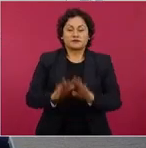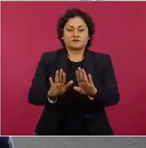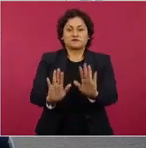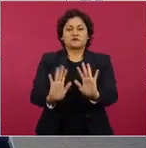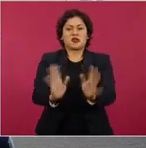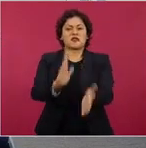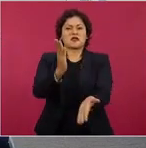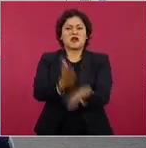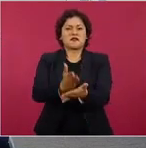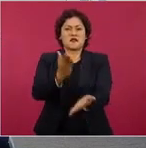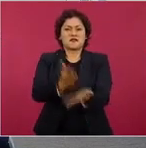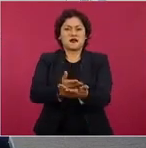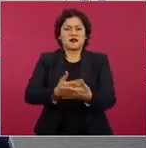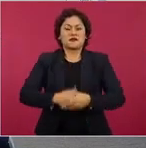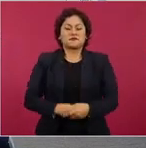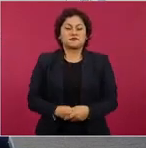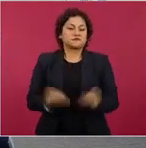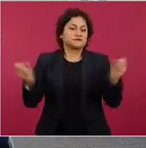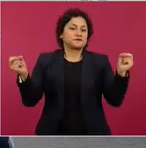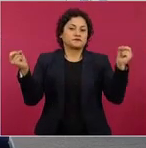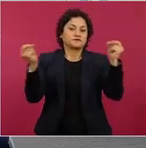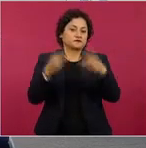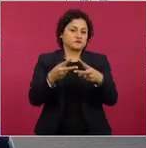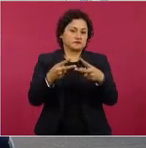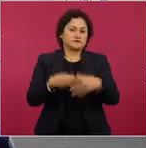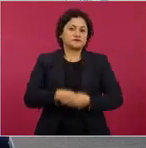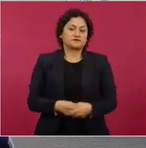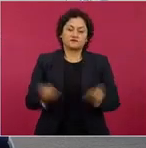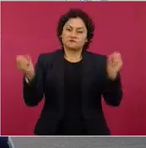Bueno, nos vemos entonces.